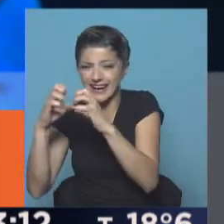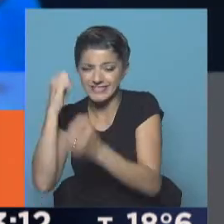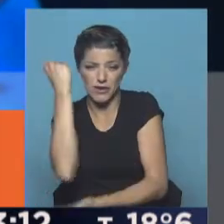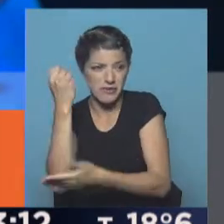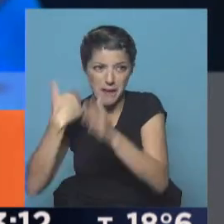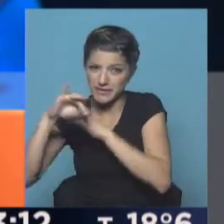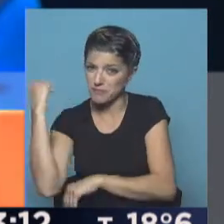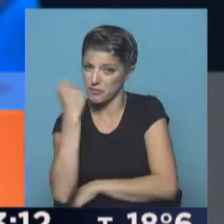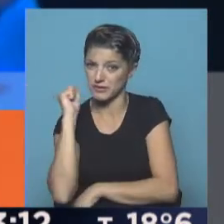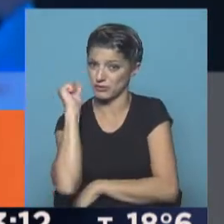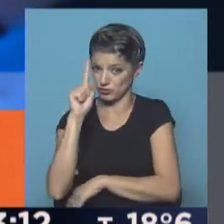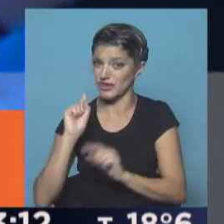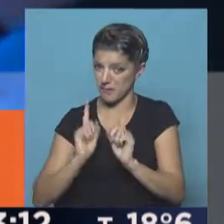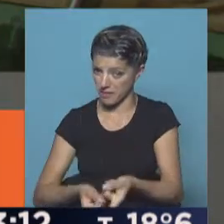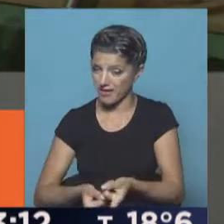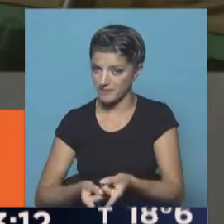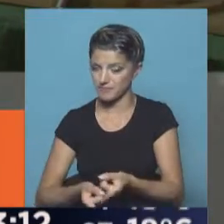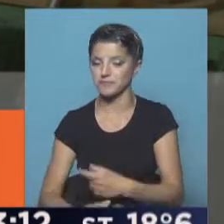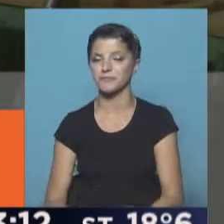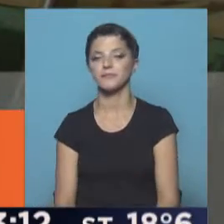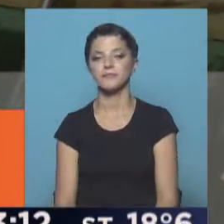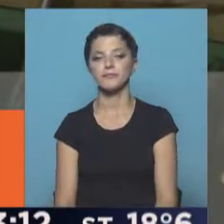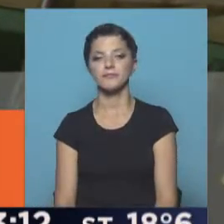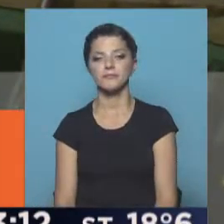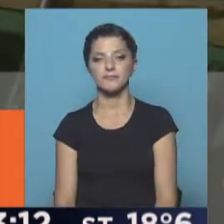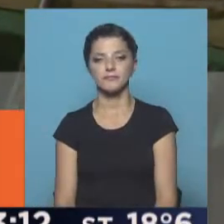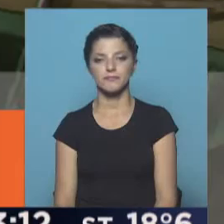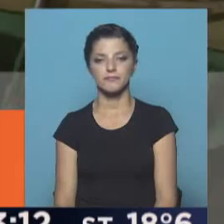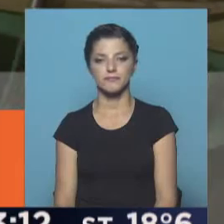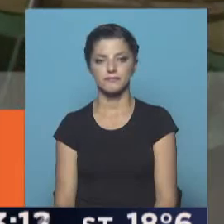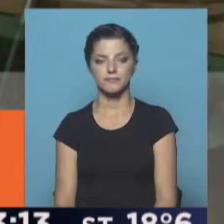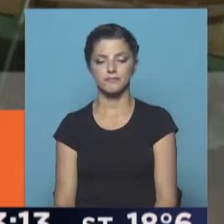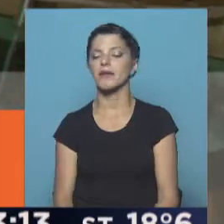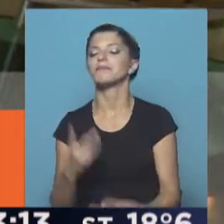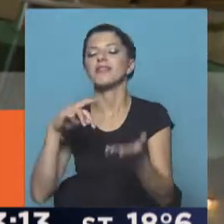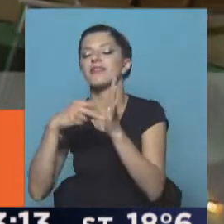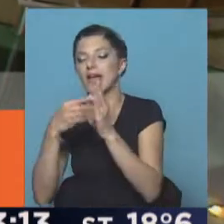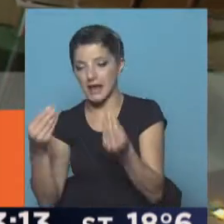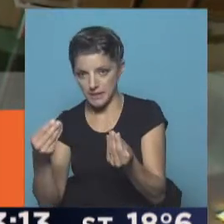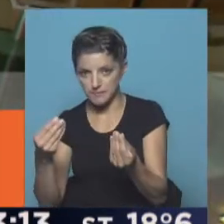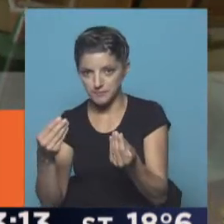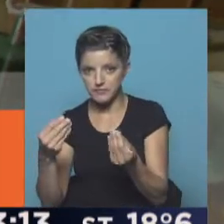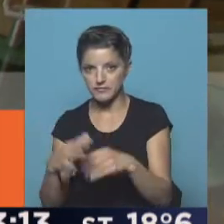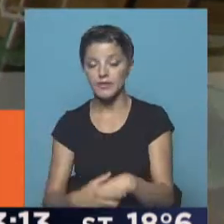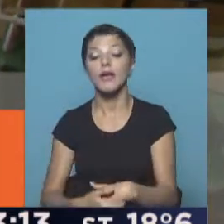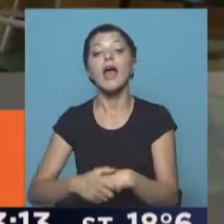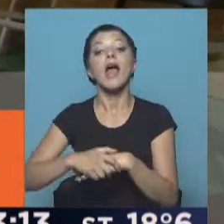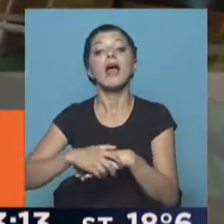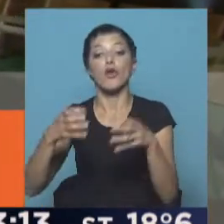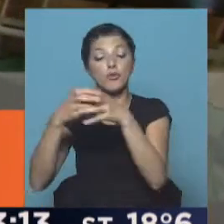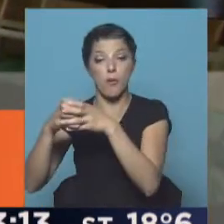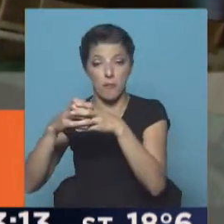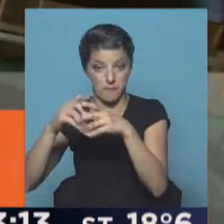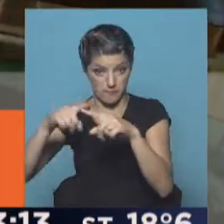importante de su historia, o una de las más importantes, ¿no? Entonces quiero decir, la competencia política de las élites